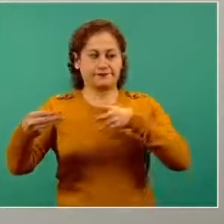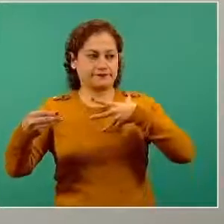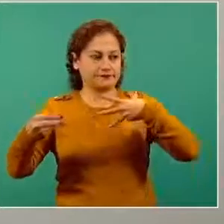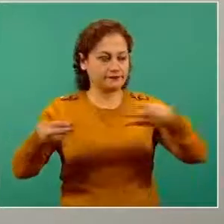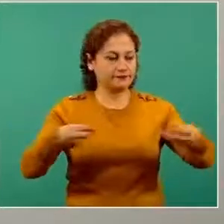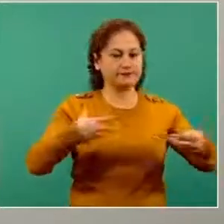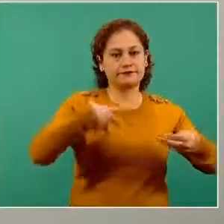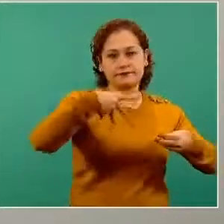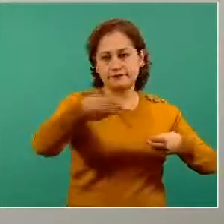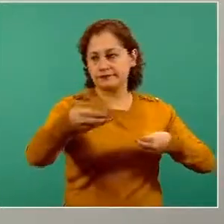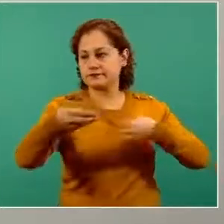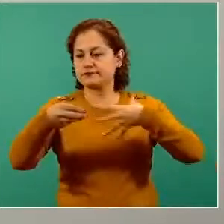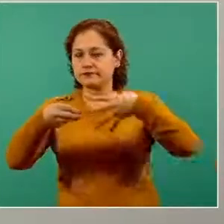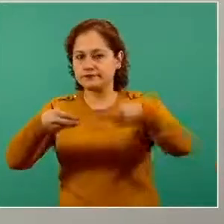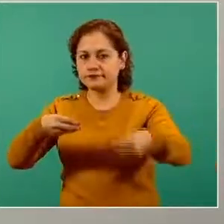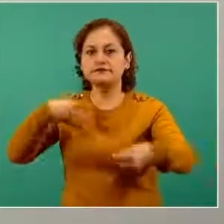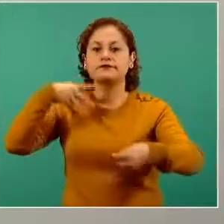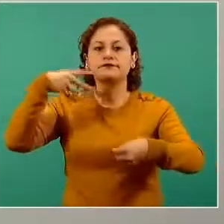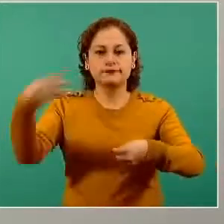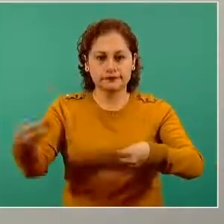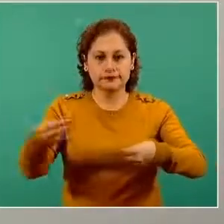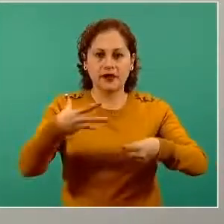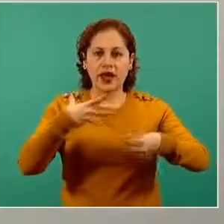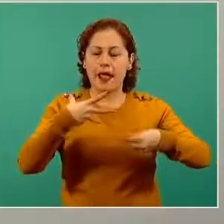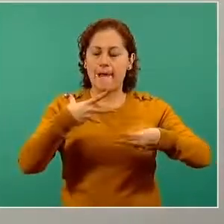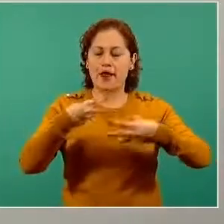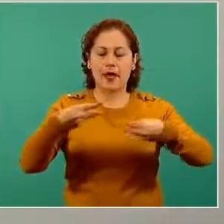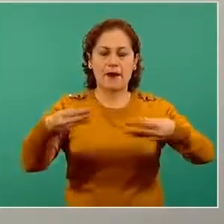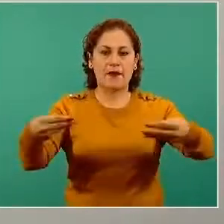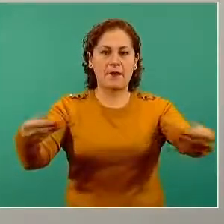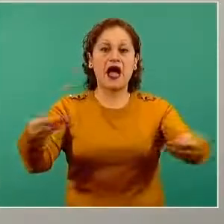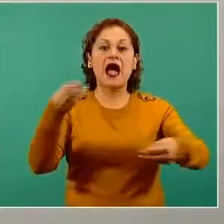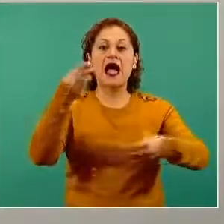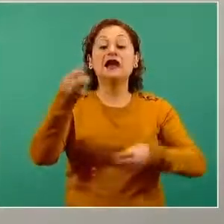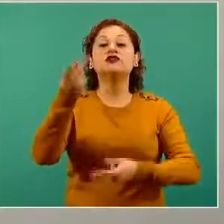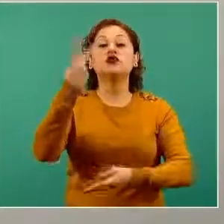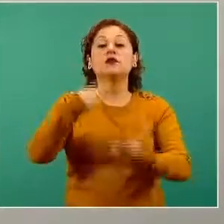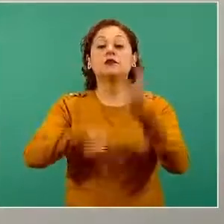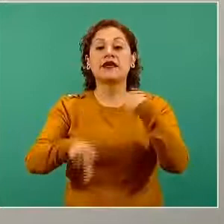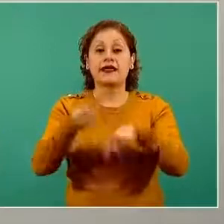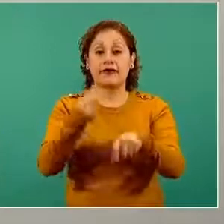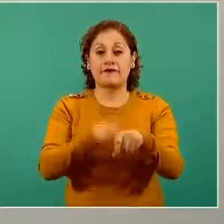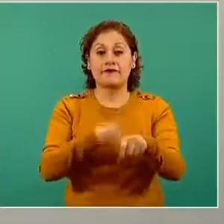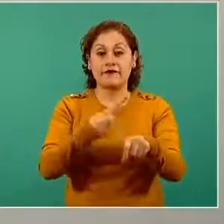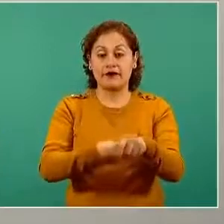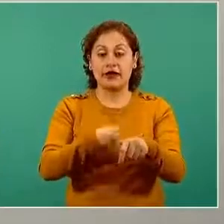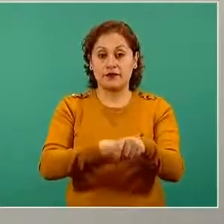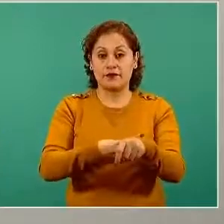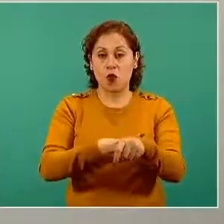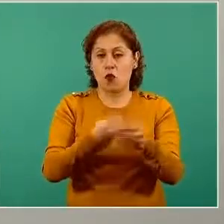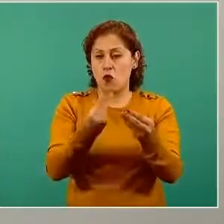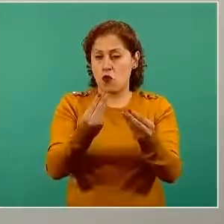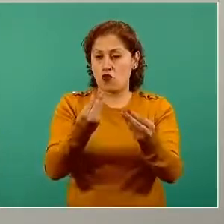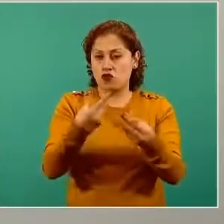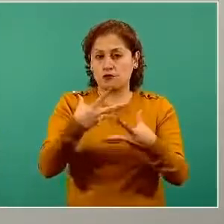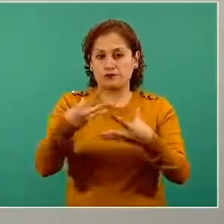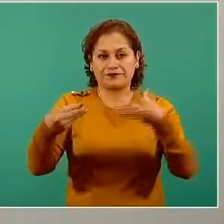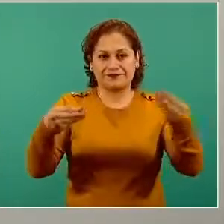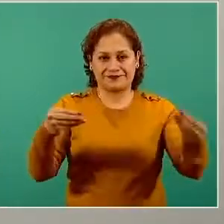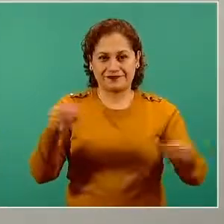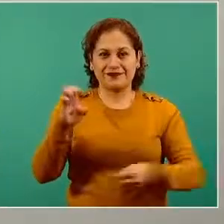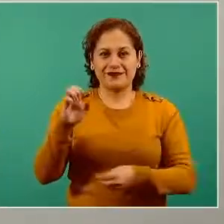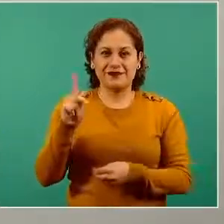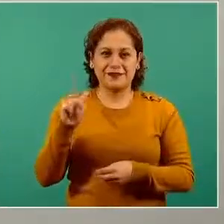lleva primero a los brotes y lleva posteriormente a las epidemias. El comportamiento de la curva entonces está